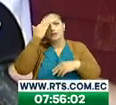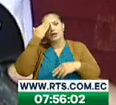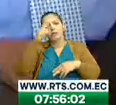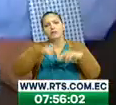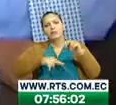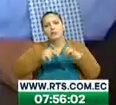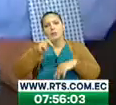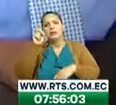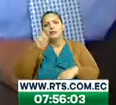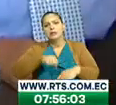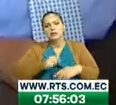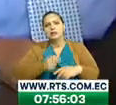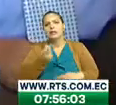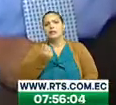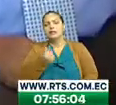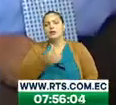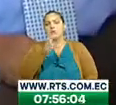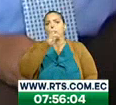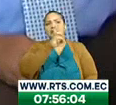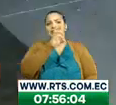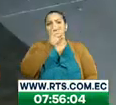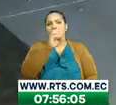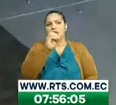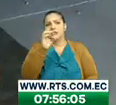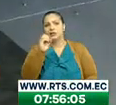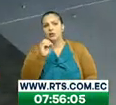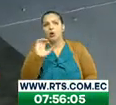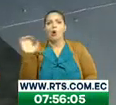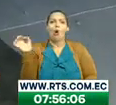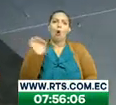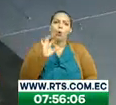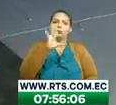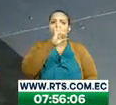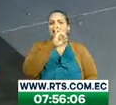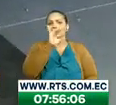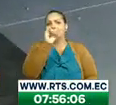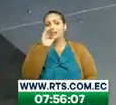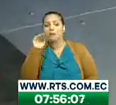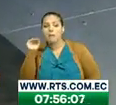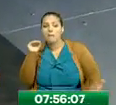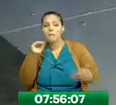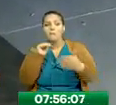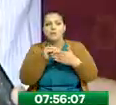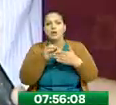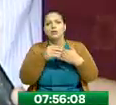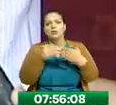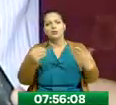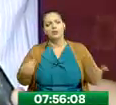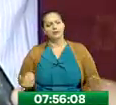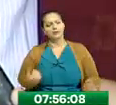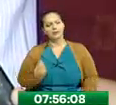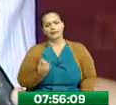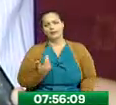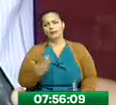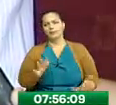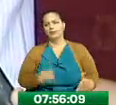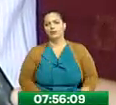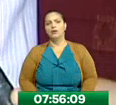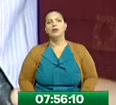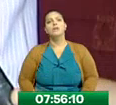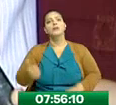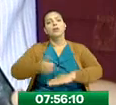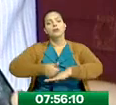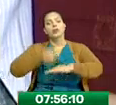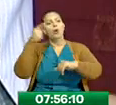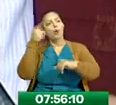dólares. De allí que piden una prórroga a fin de buscar una solución viable. Se amplíe por lo menos unos días más